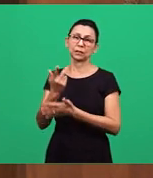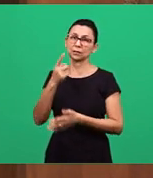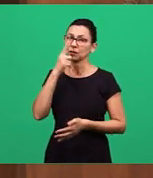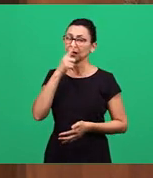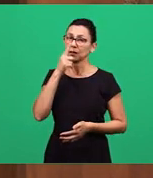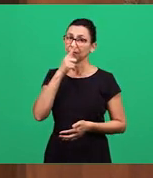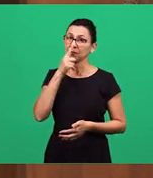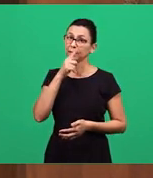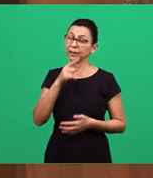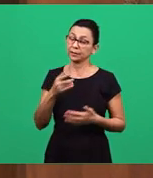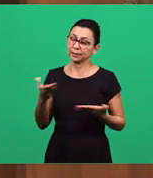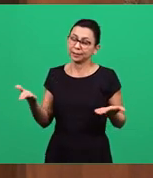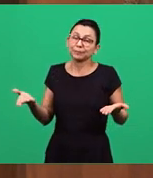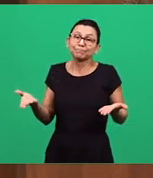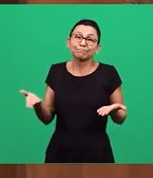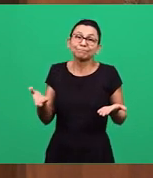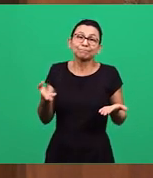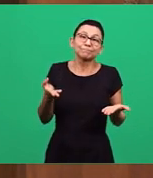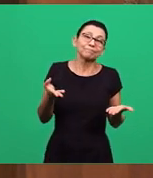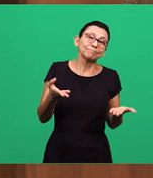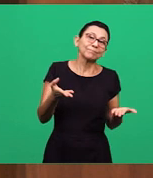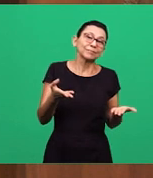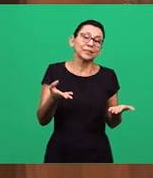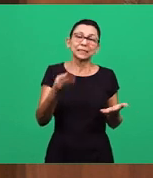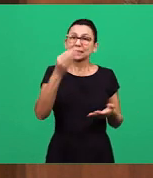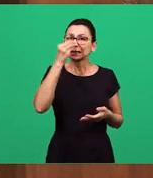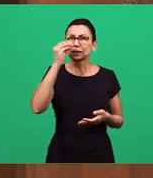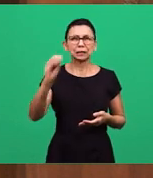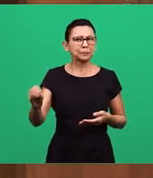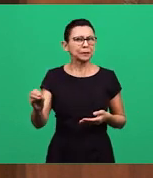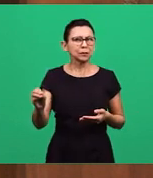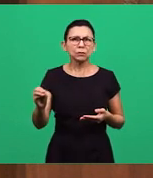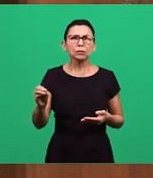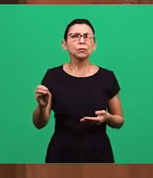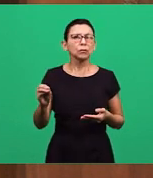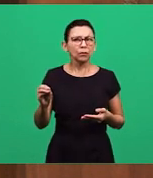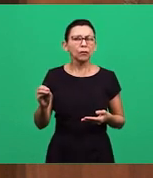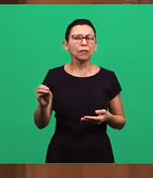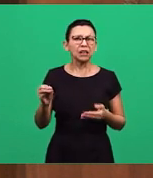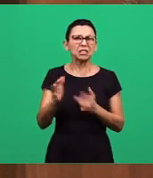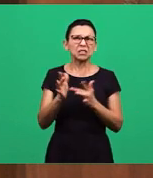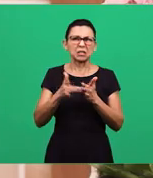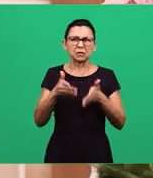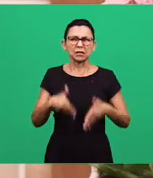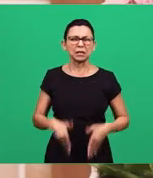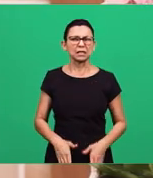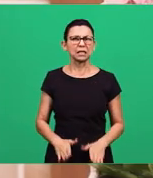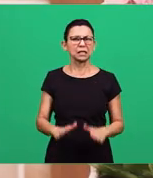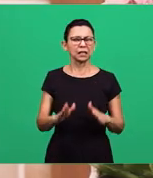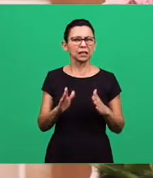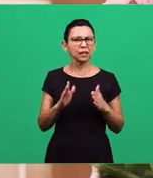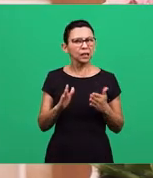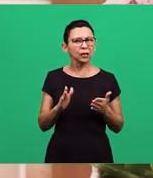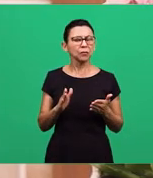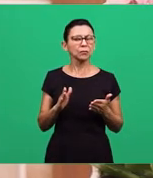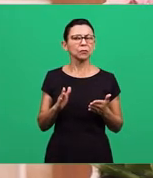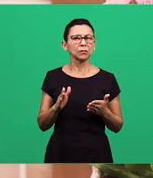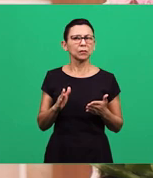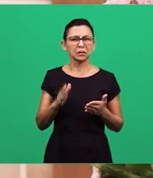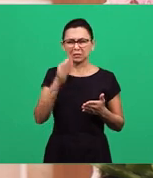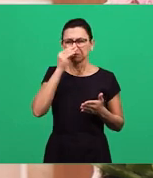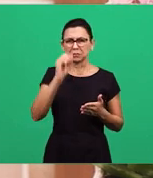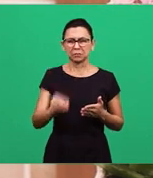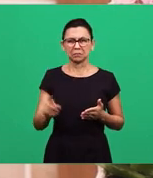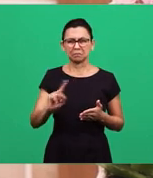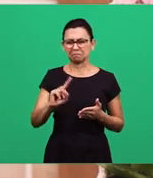un descuido por parte de Israel. Israel despreció en todos los aspectos. Aunque las profecías